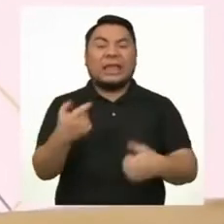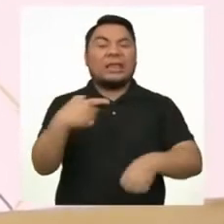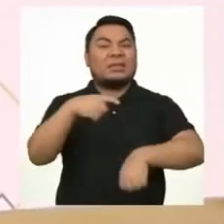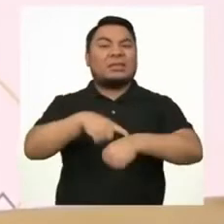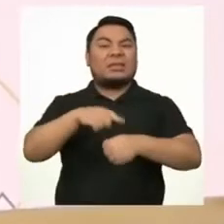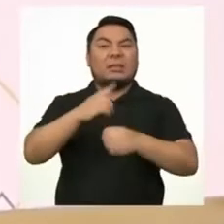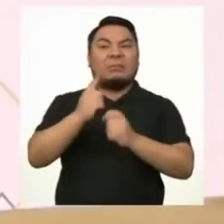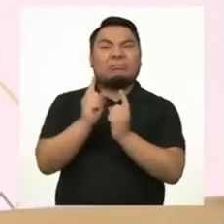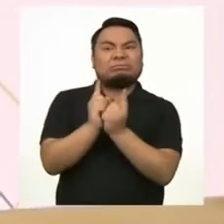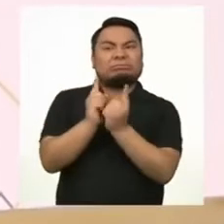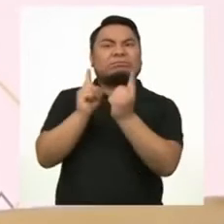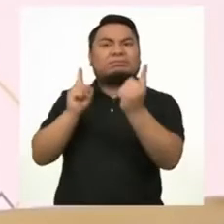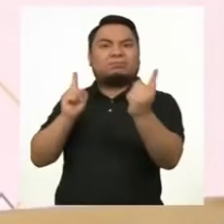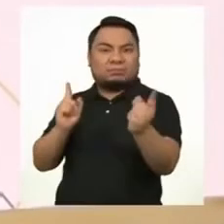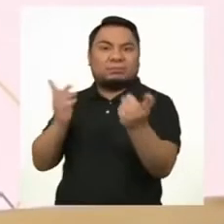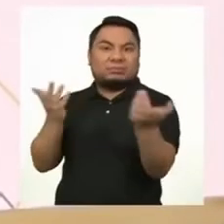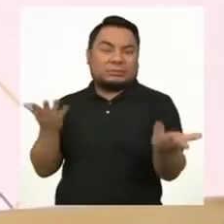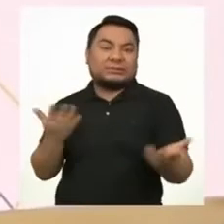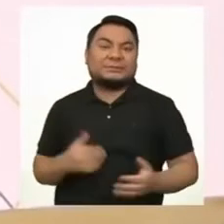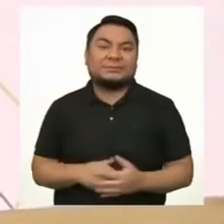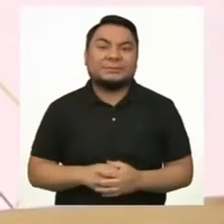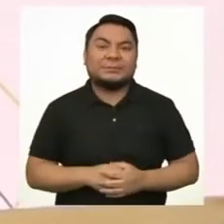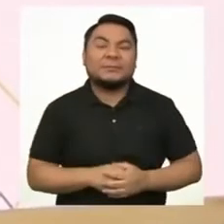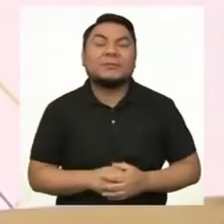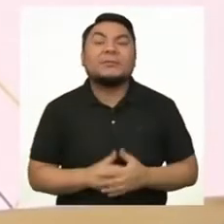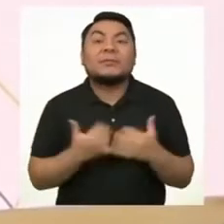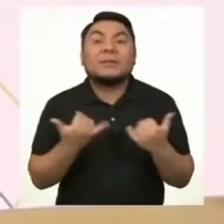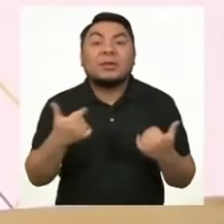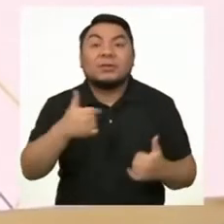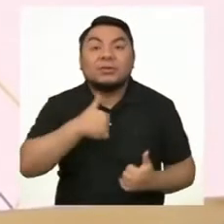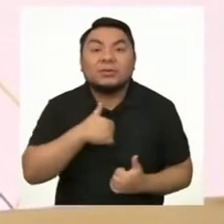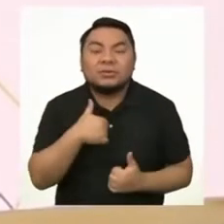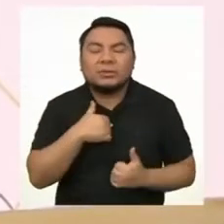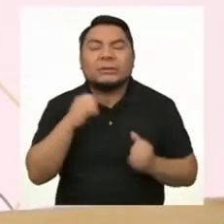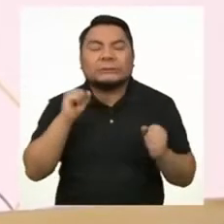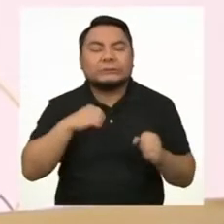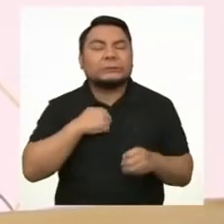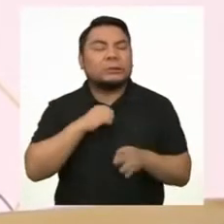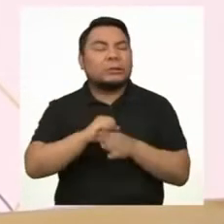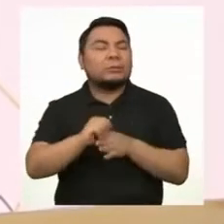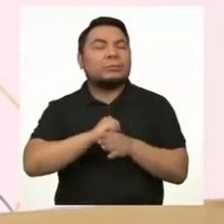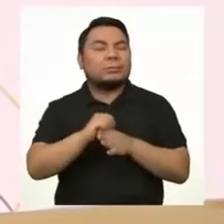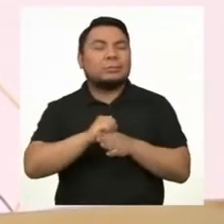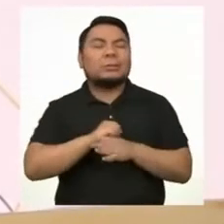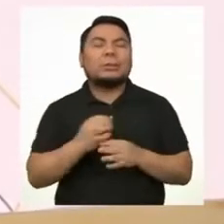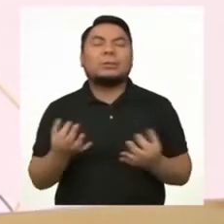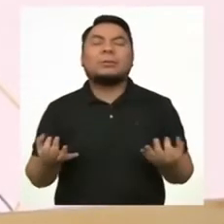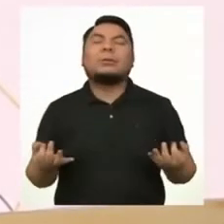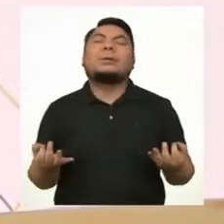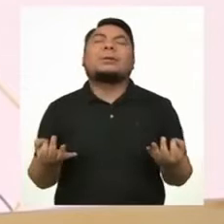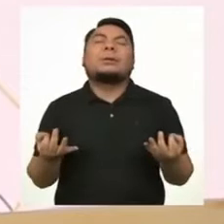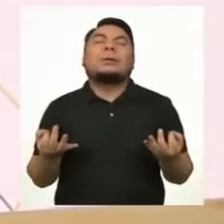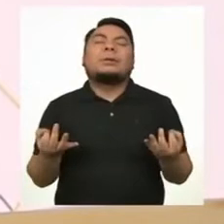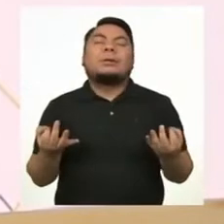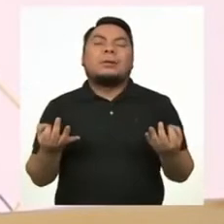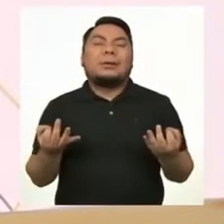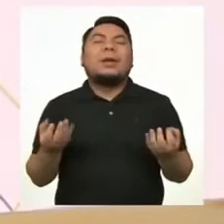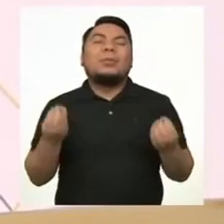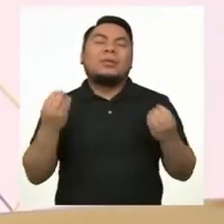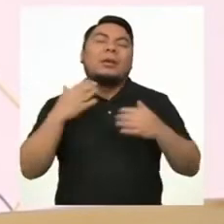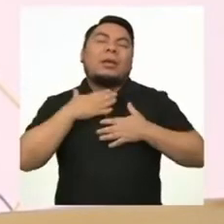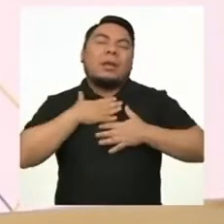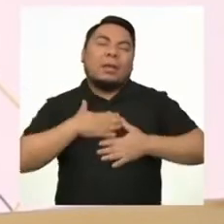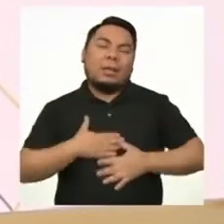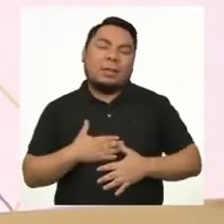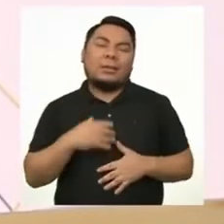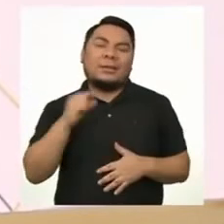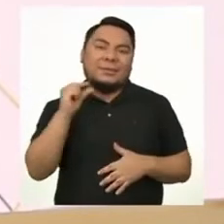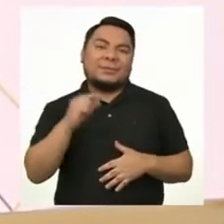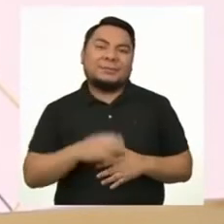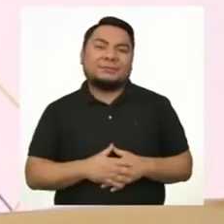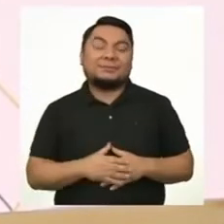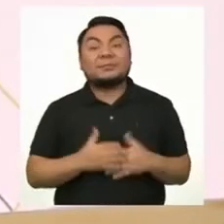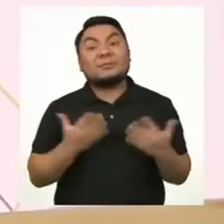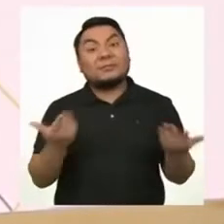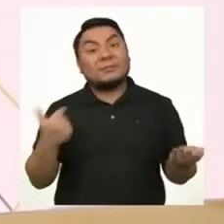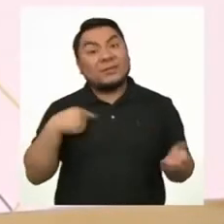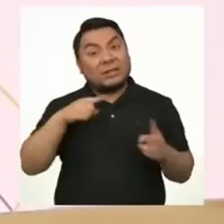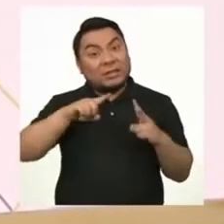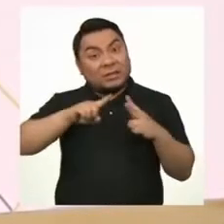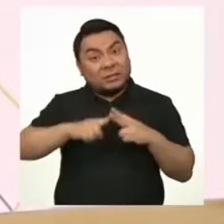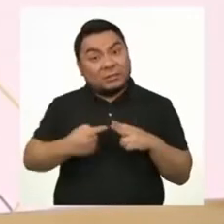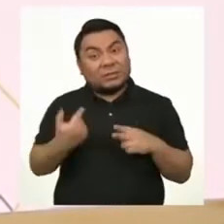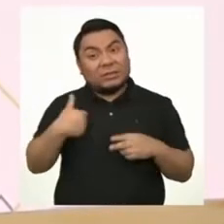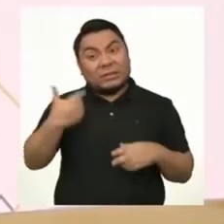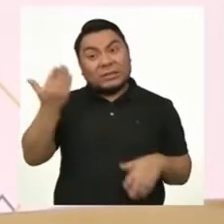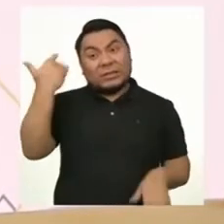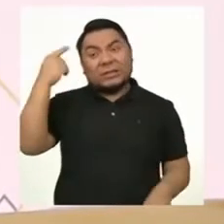de distanciamiento social. Yo he estado practicando yoga para relajarme un poco. Al comienzo no